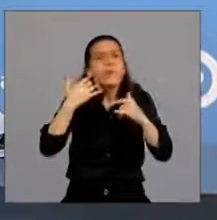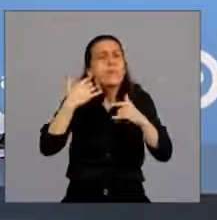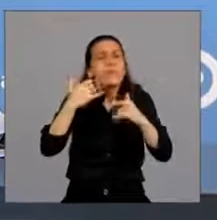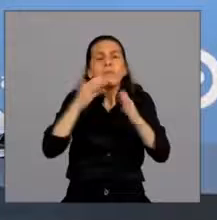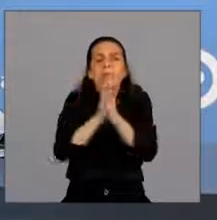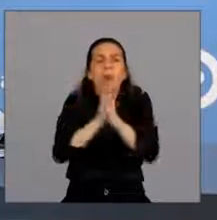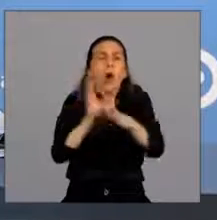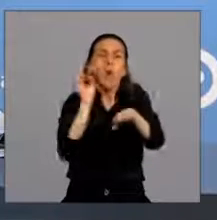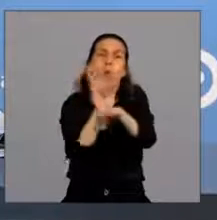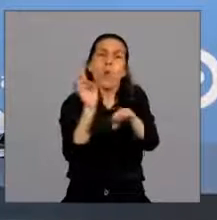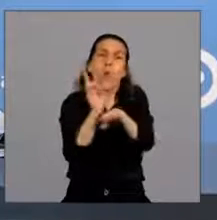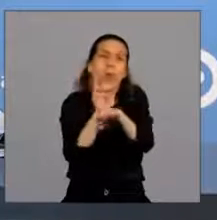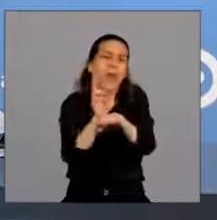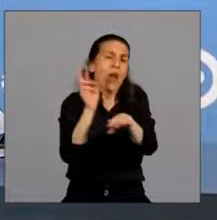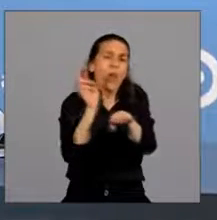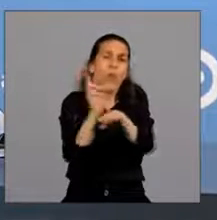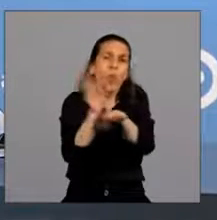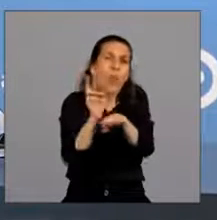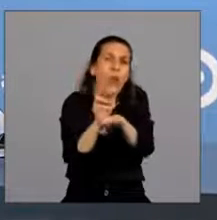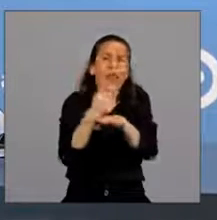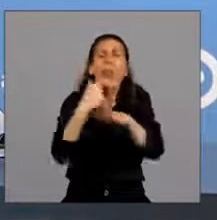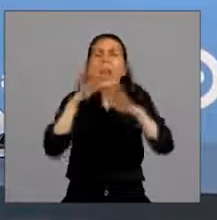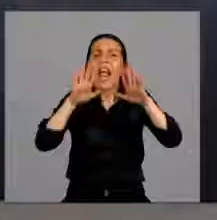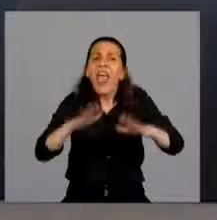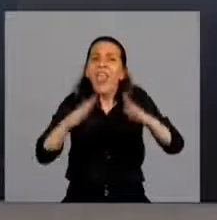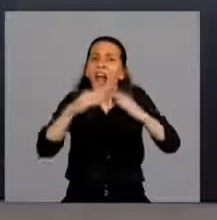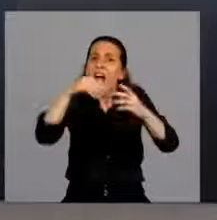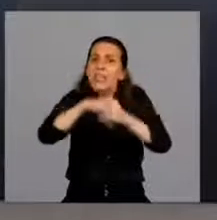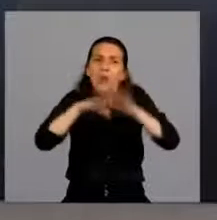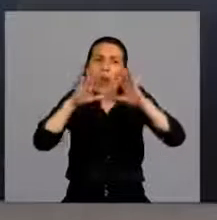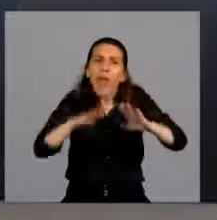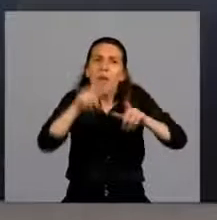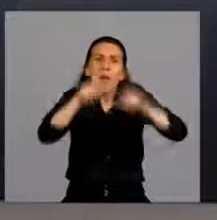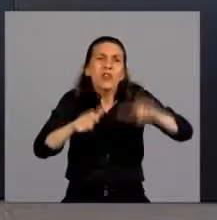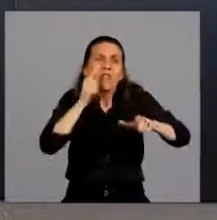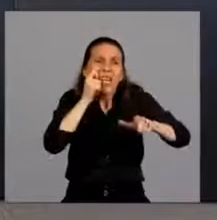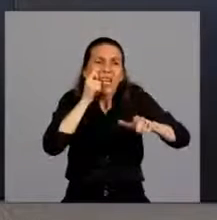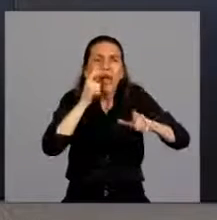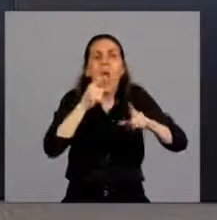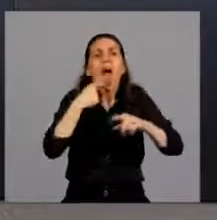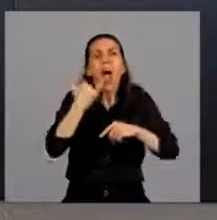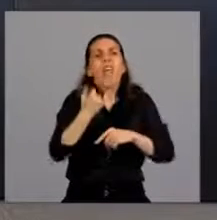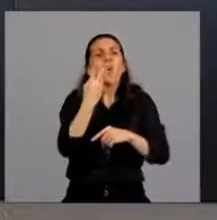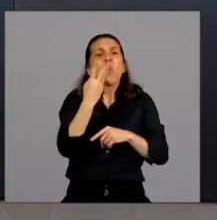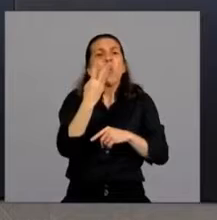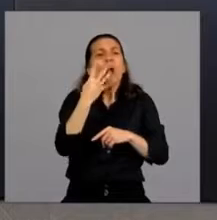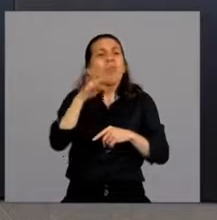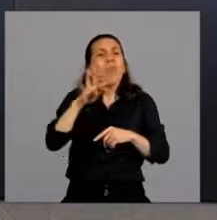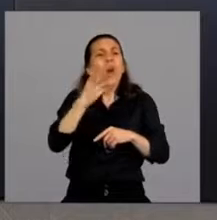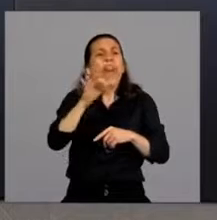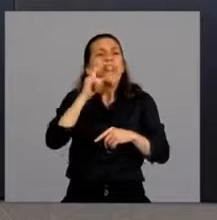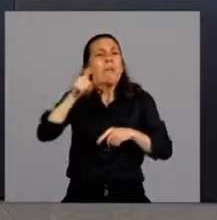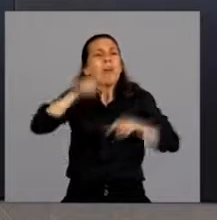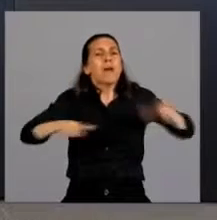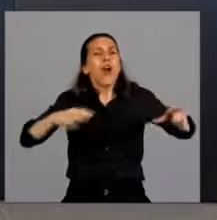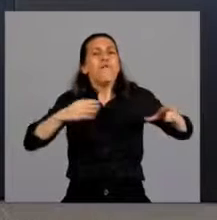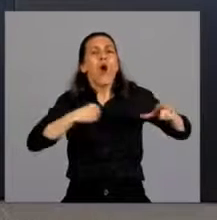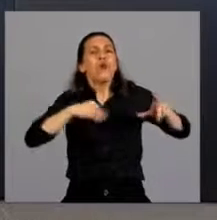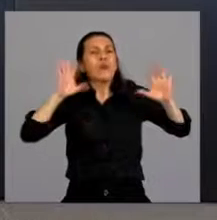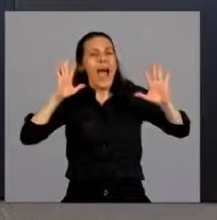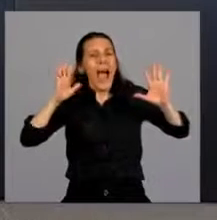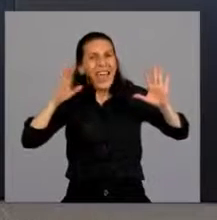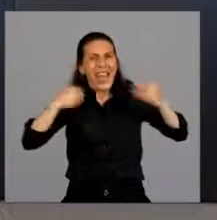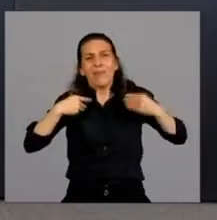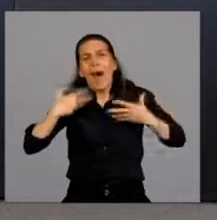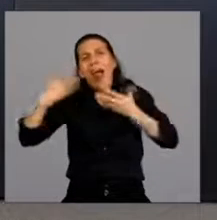se cuiden. Que por favor se cuiden, que se queden en sus casas. Todavía tenemos, de los 40.000 voluntarios que se anotaron, tenemos muchos disponibles para que